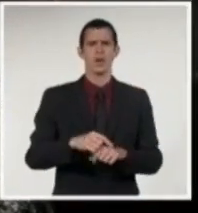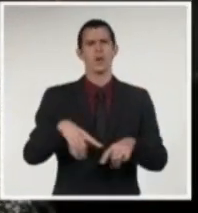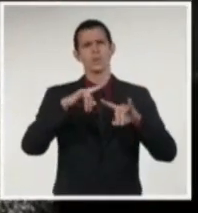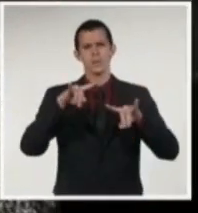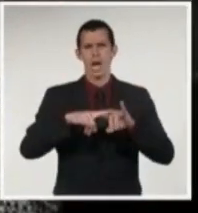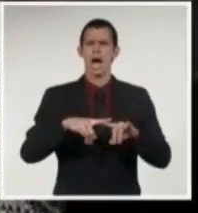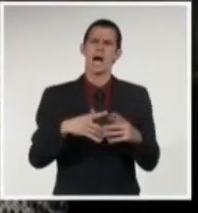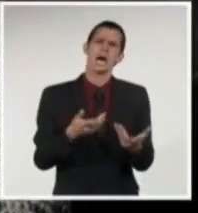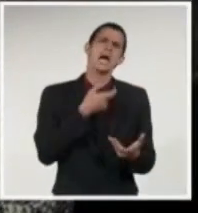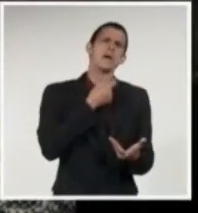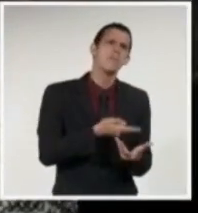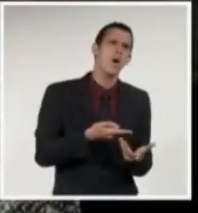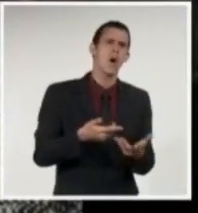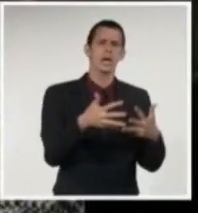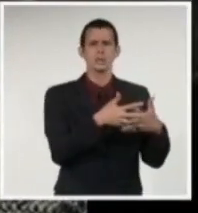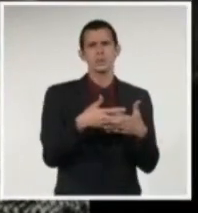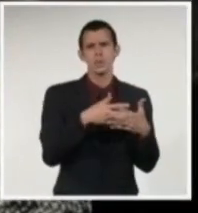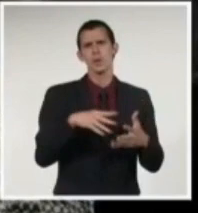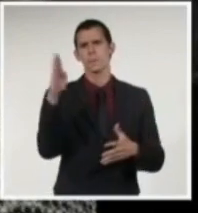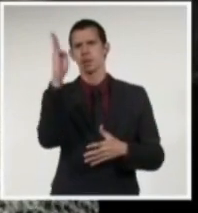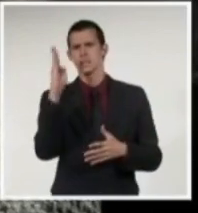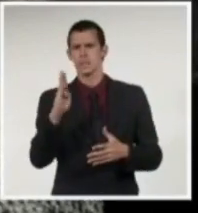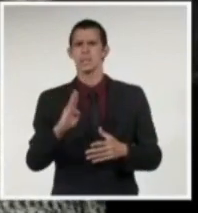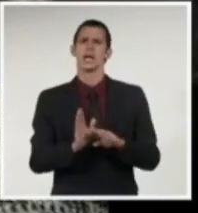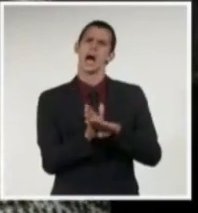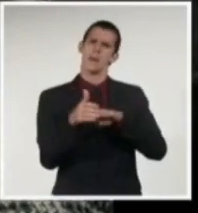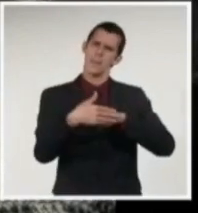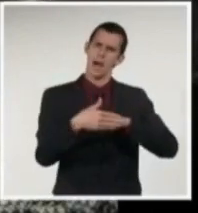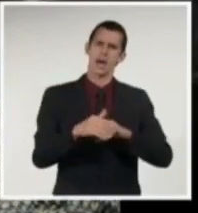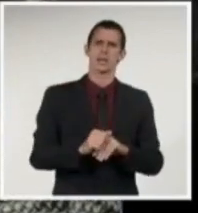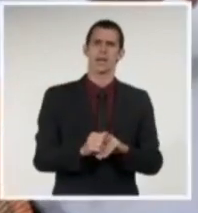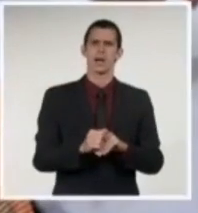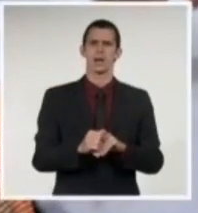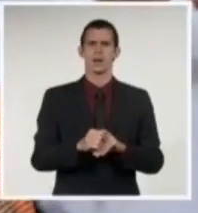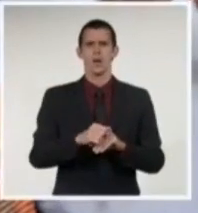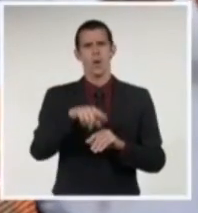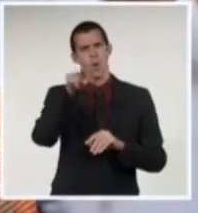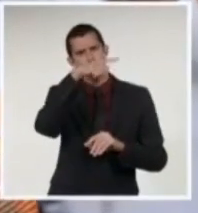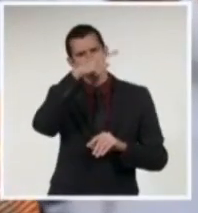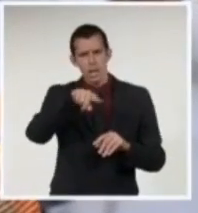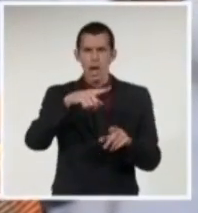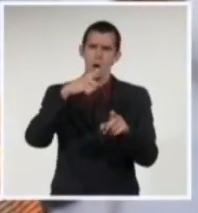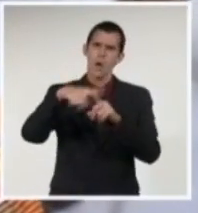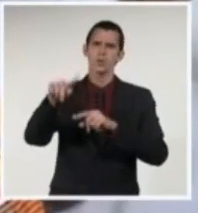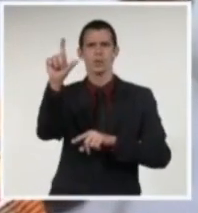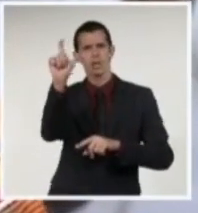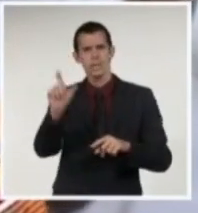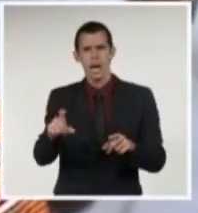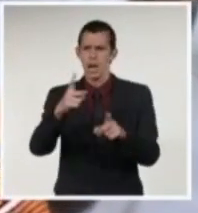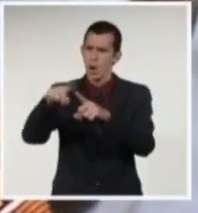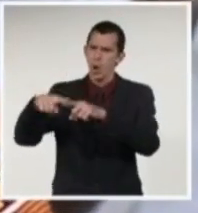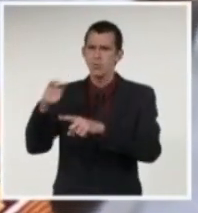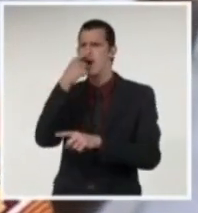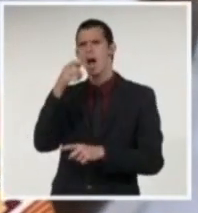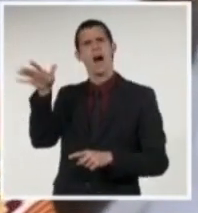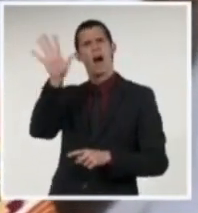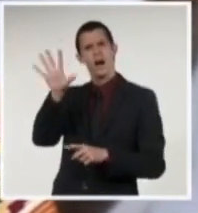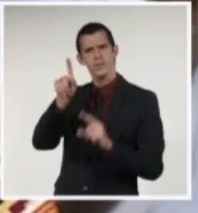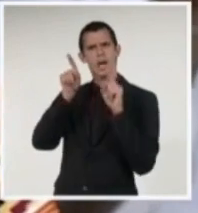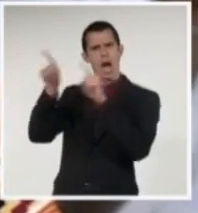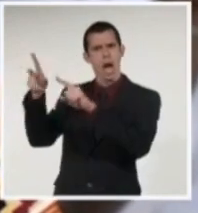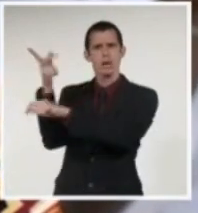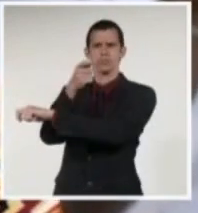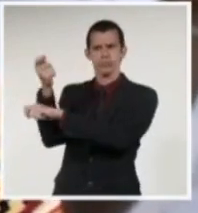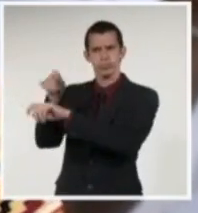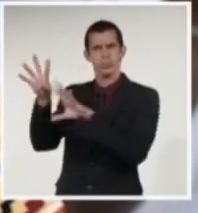España, Jamaica, Costa de Marfil, Francia, Italia y numerosos países del continente africano. Fue designado por el Consejo